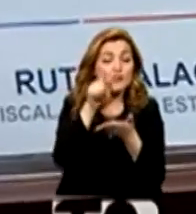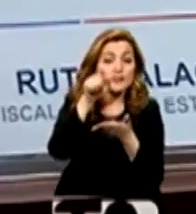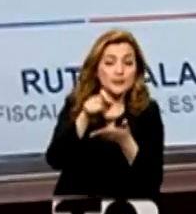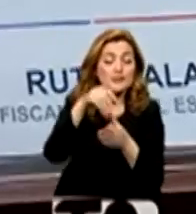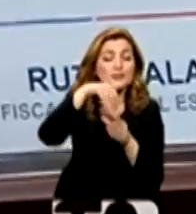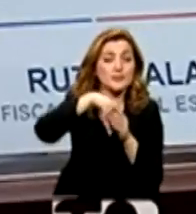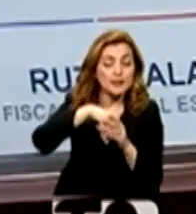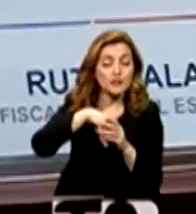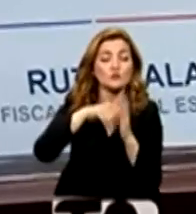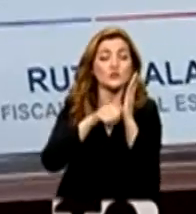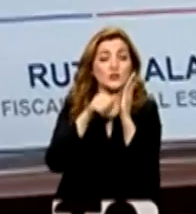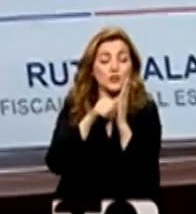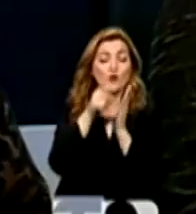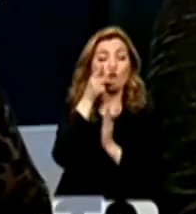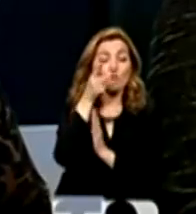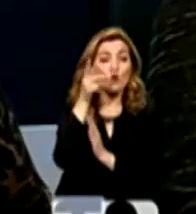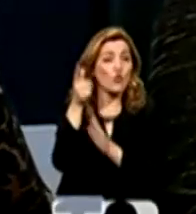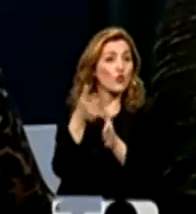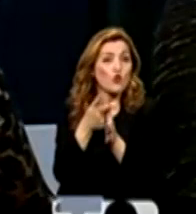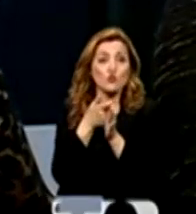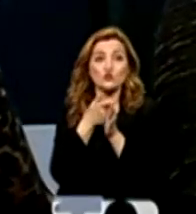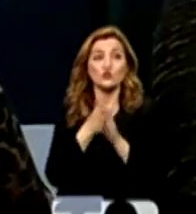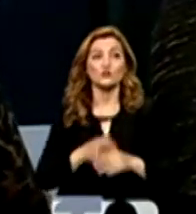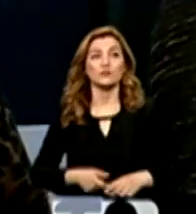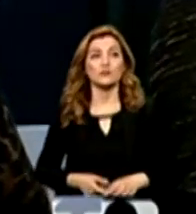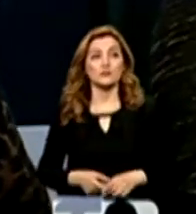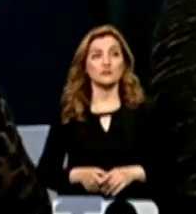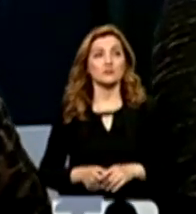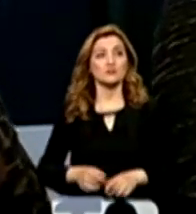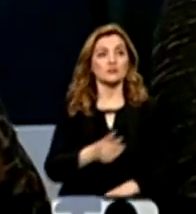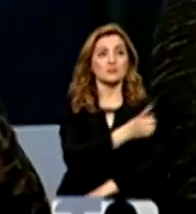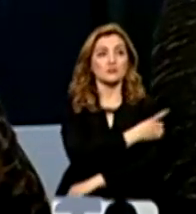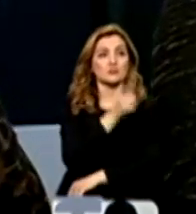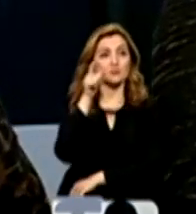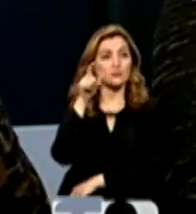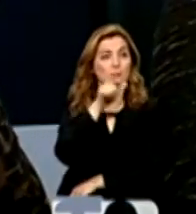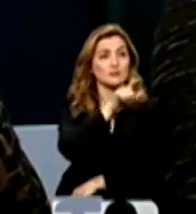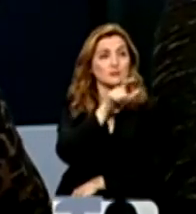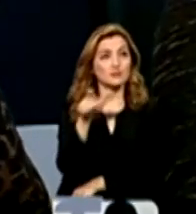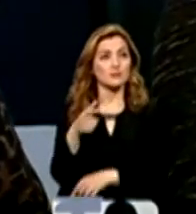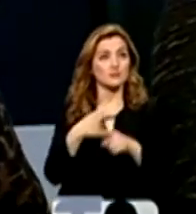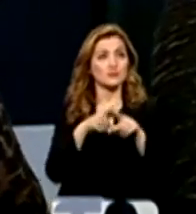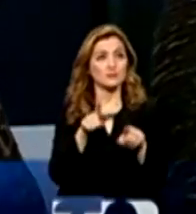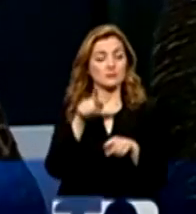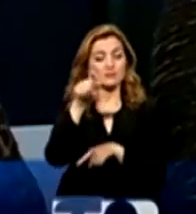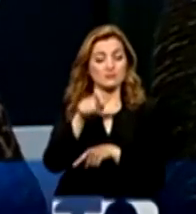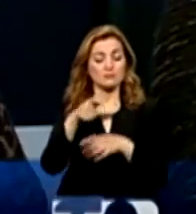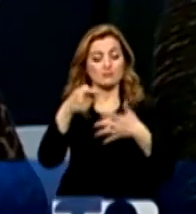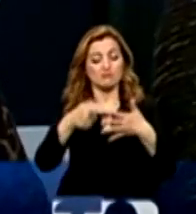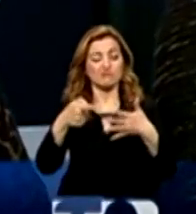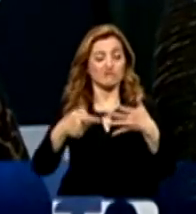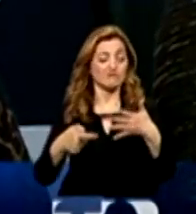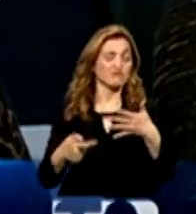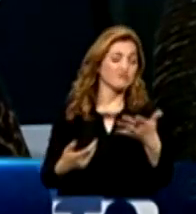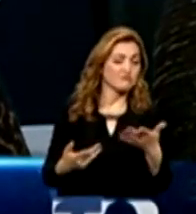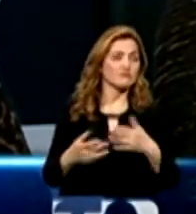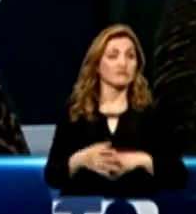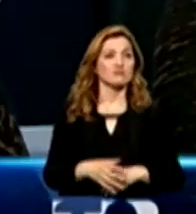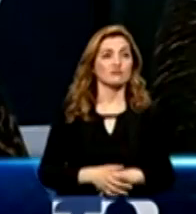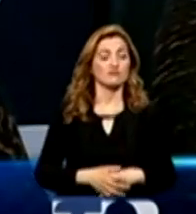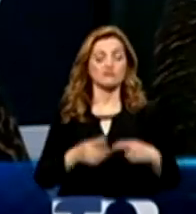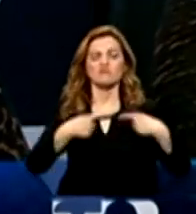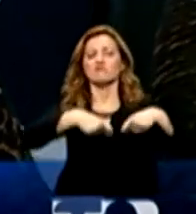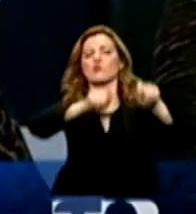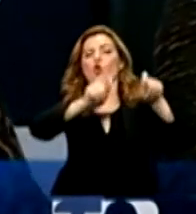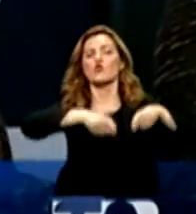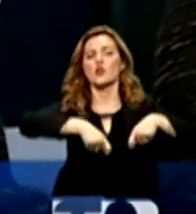Ministerio Público con urgencia. Con esta delegación, Fiscalía pasará a solventar varias de sus necesidades en cuanto a la